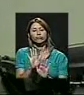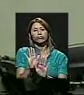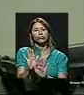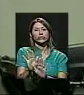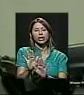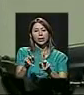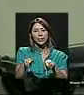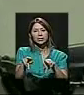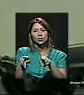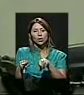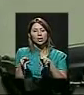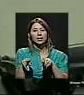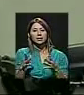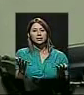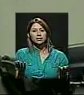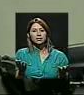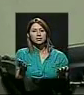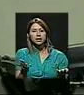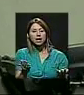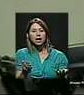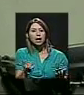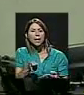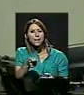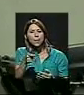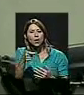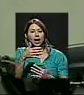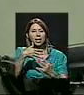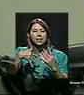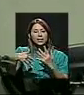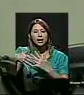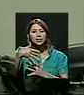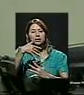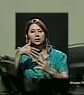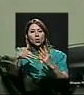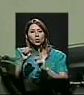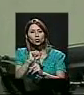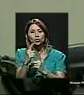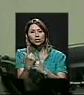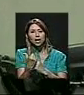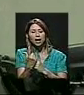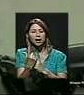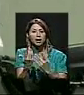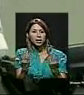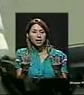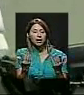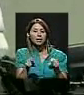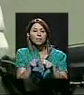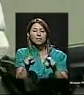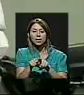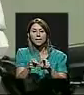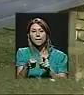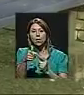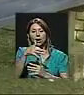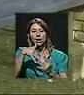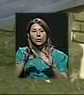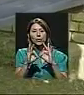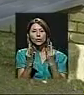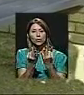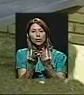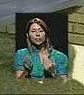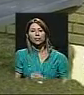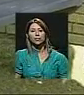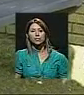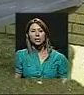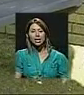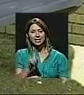las personas, ¿verdad? Hay poca interacción en el ámbito social y desde luego que en el ámbito familiar. Se